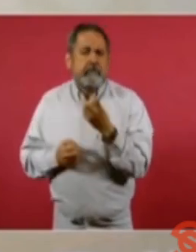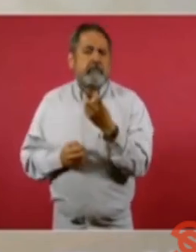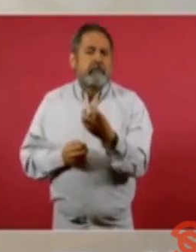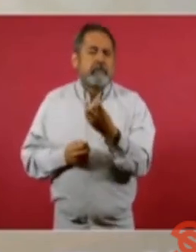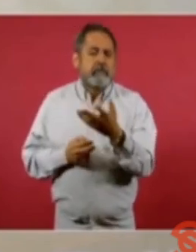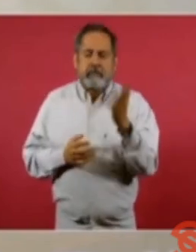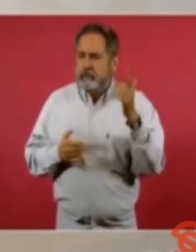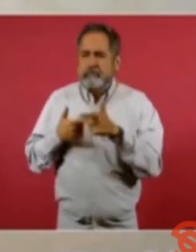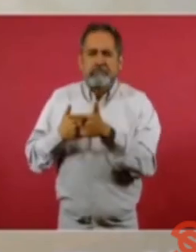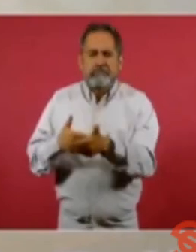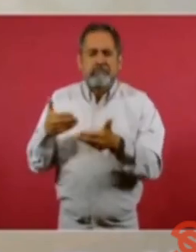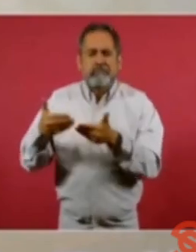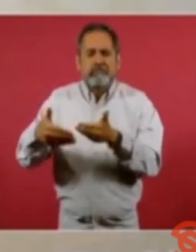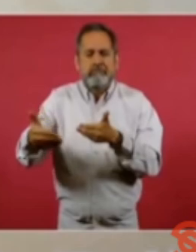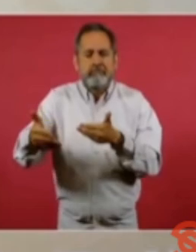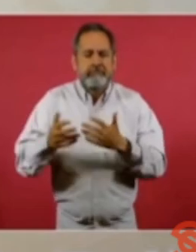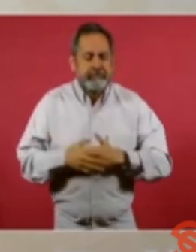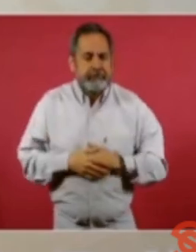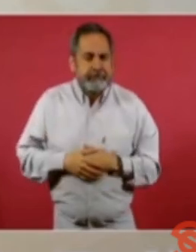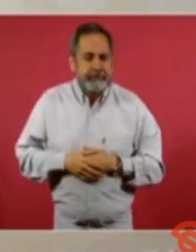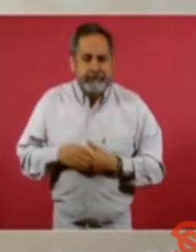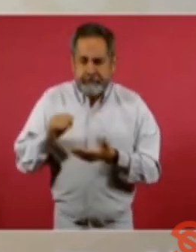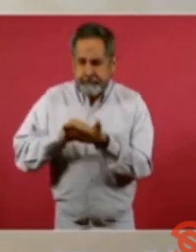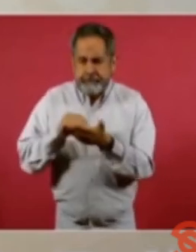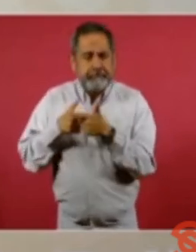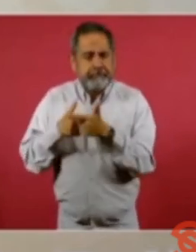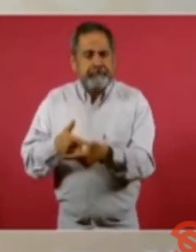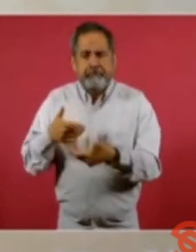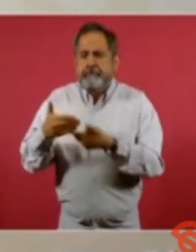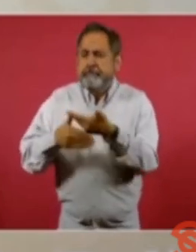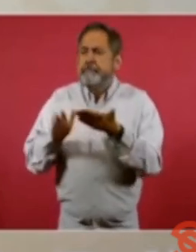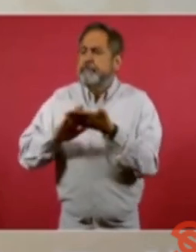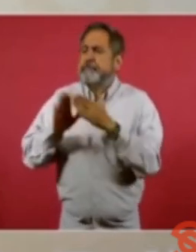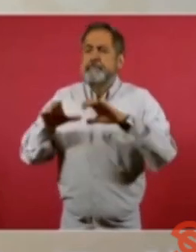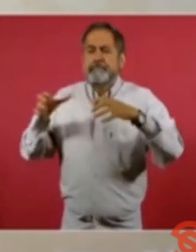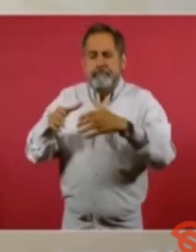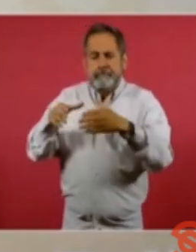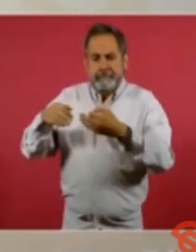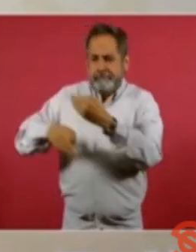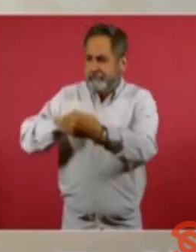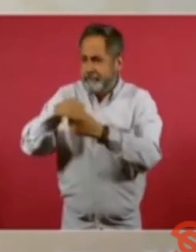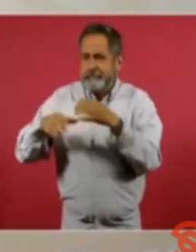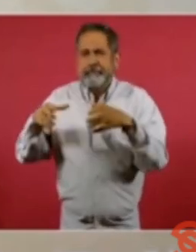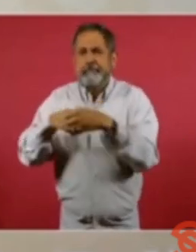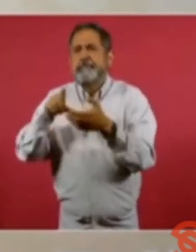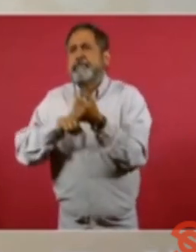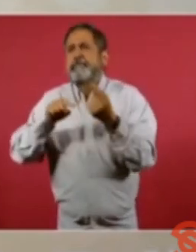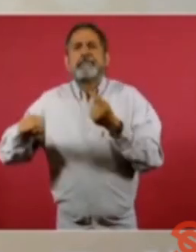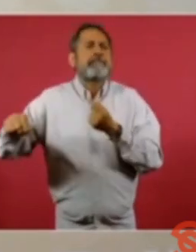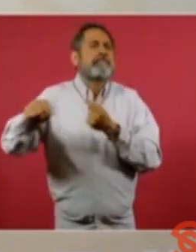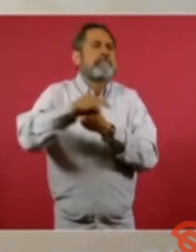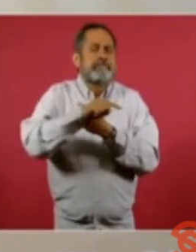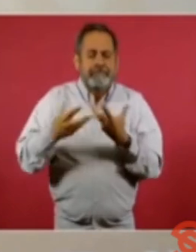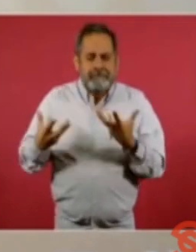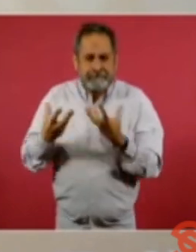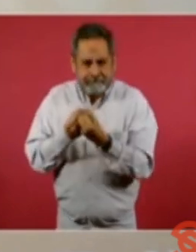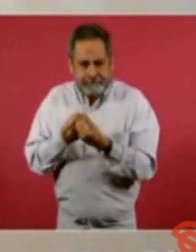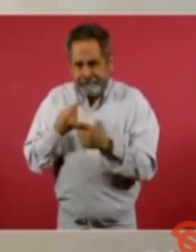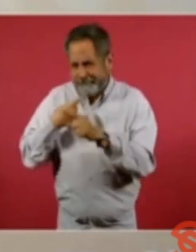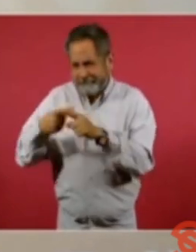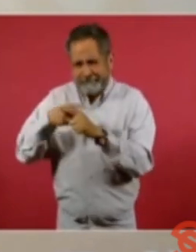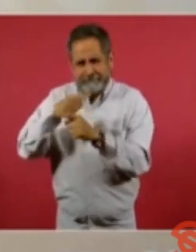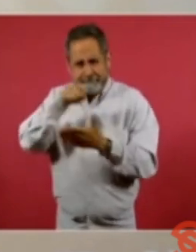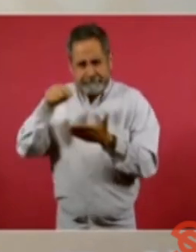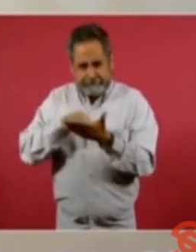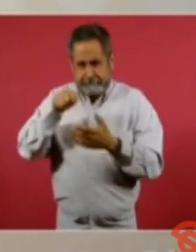si seguimos teniendo vida comunitaria como todavía hay en varios